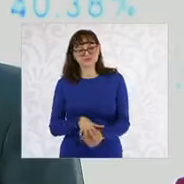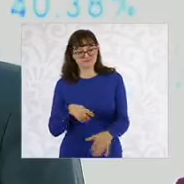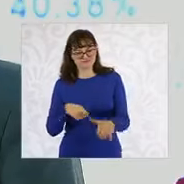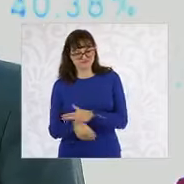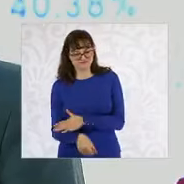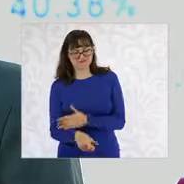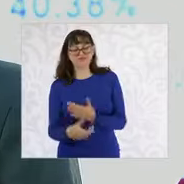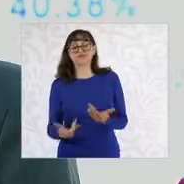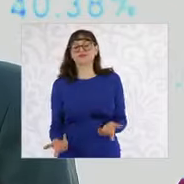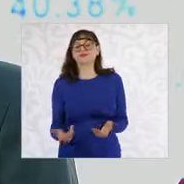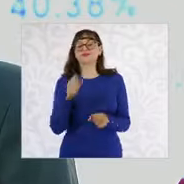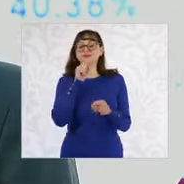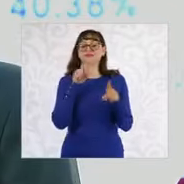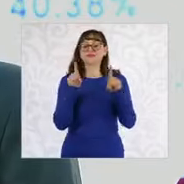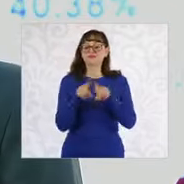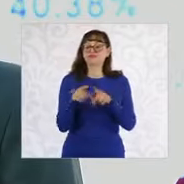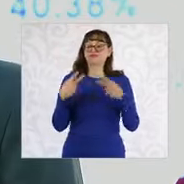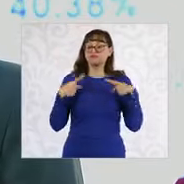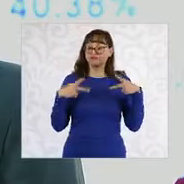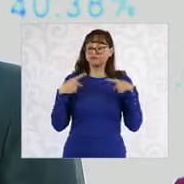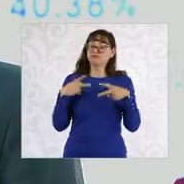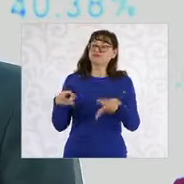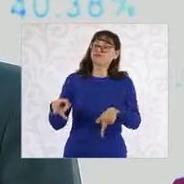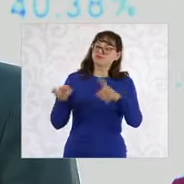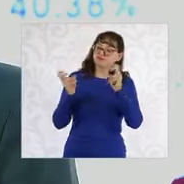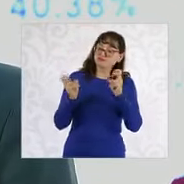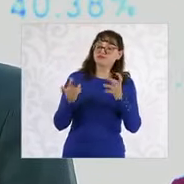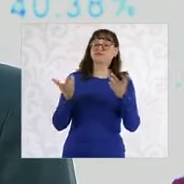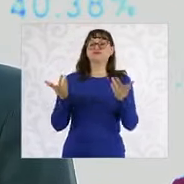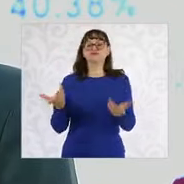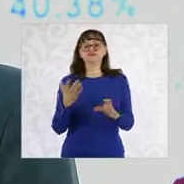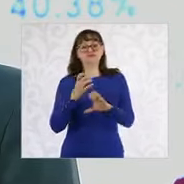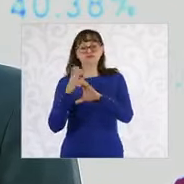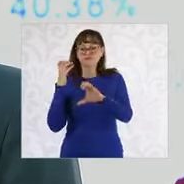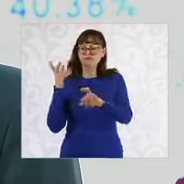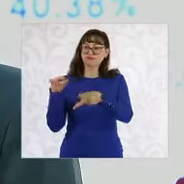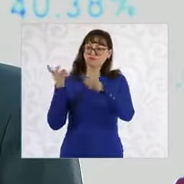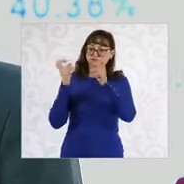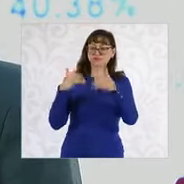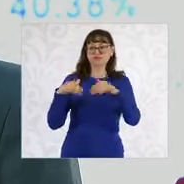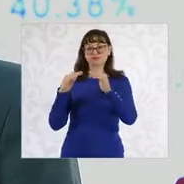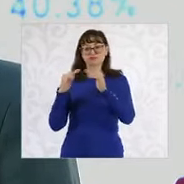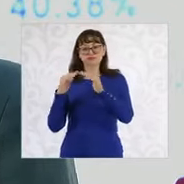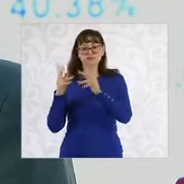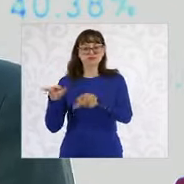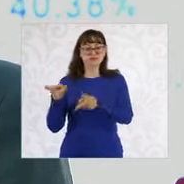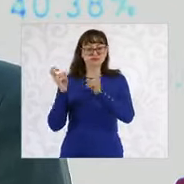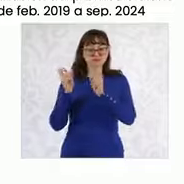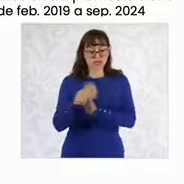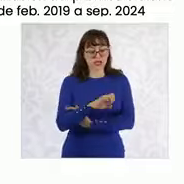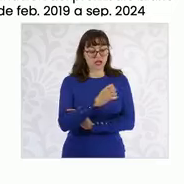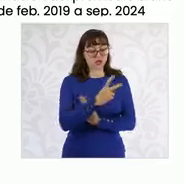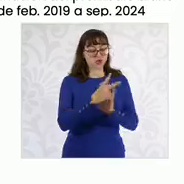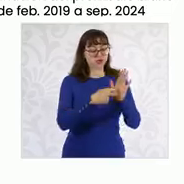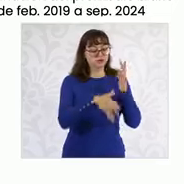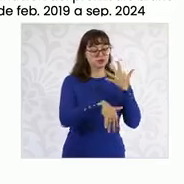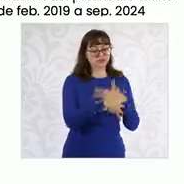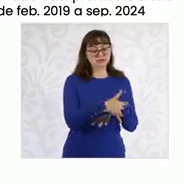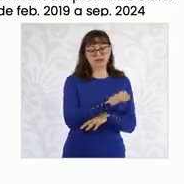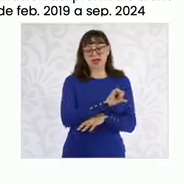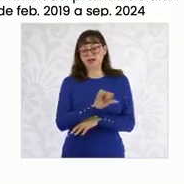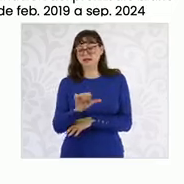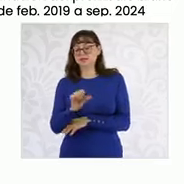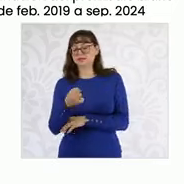son robo a transeúnte, de vehículo, a transportista y casa habitación. Entre enero de 2015 a septiembre